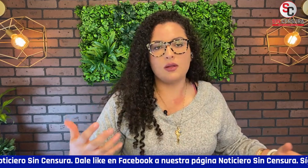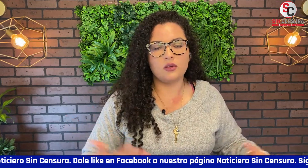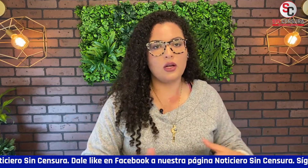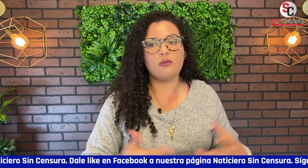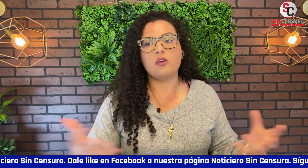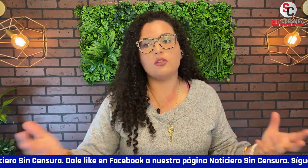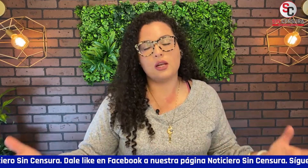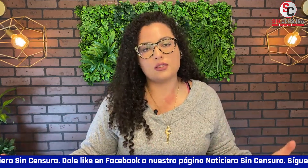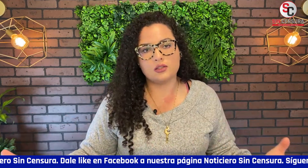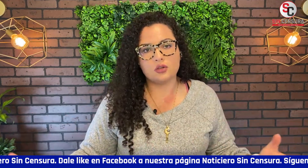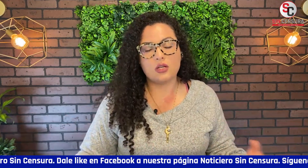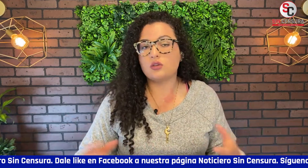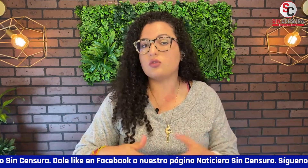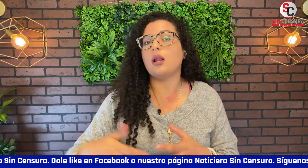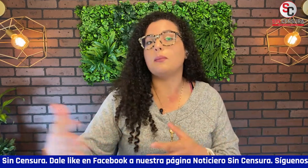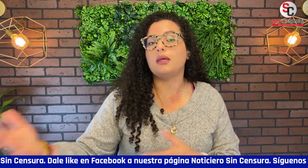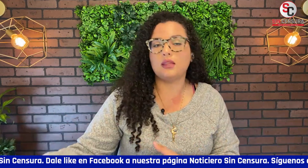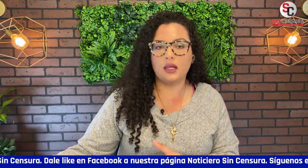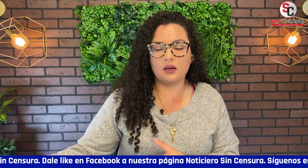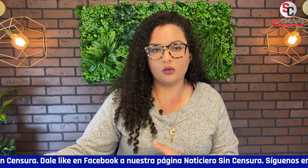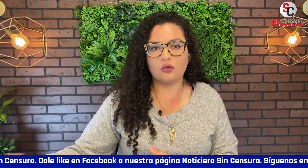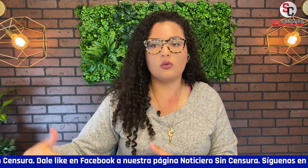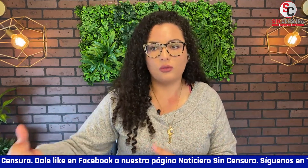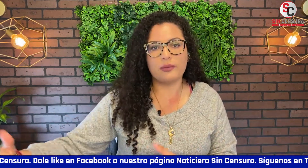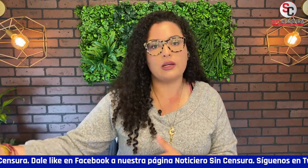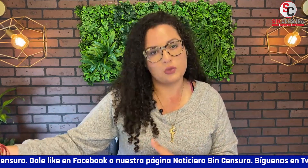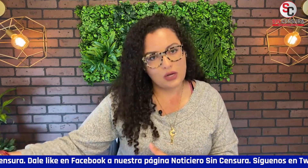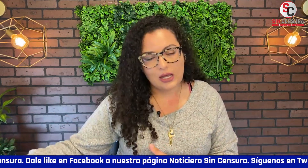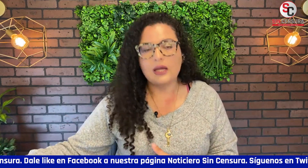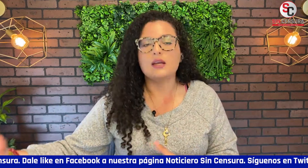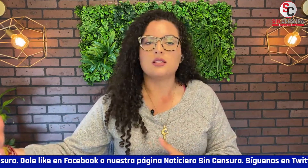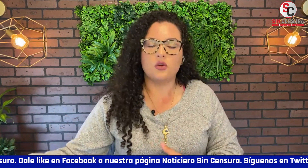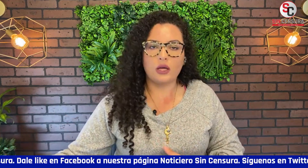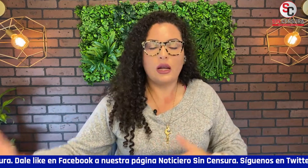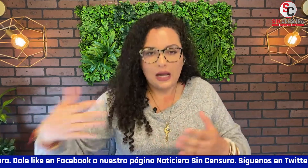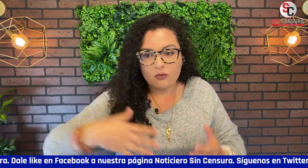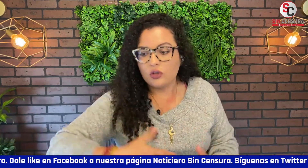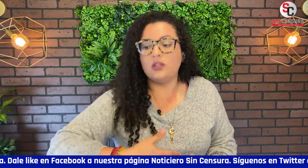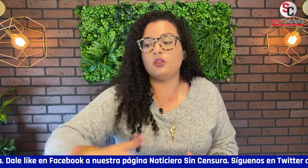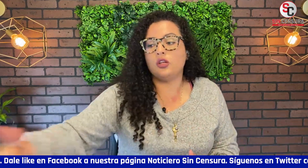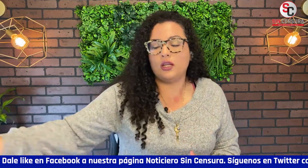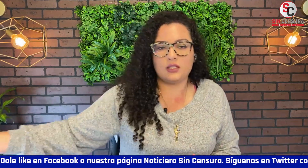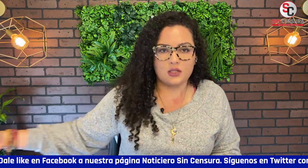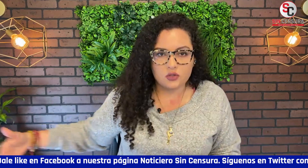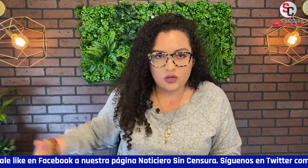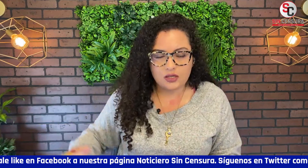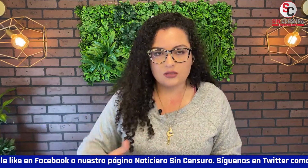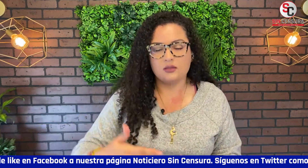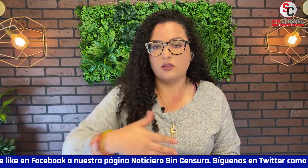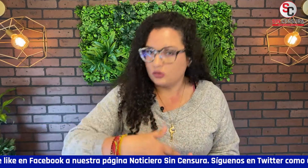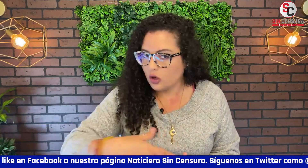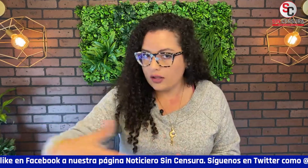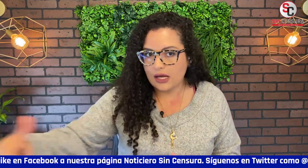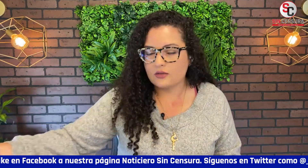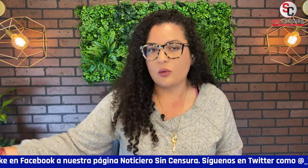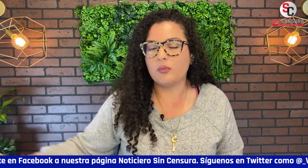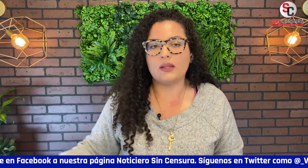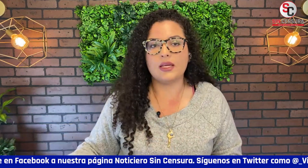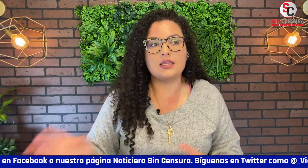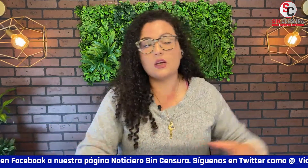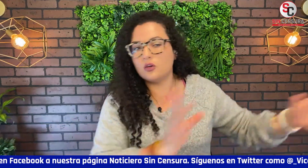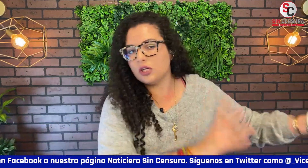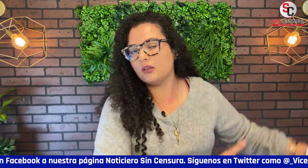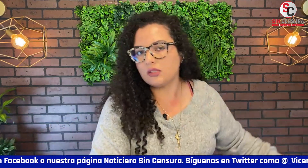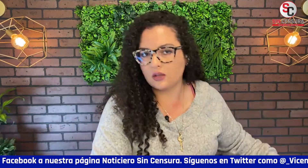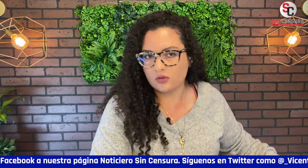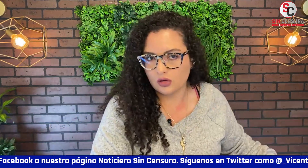presidente está hablando de la unión de las naciones, no solamente con Cuba, Venezuela, sino que la unión de todas las naciones, todas,